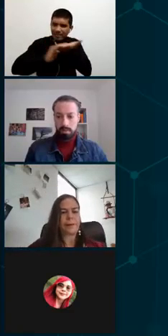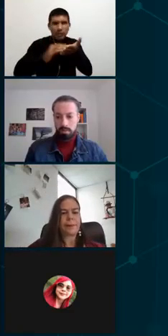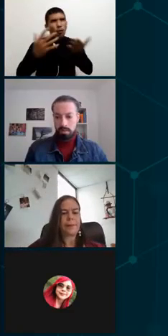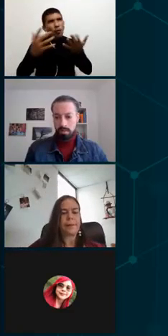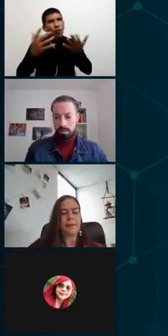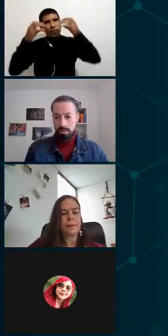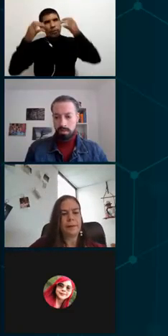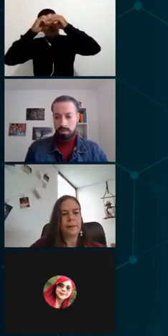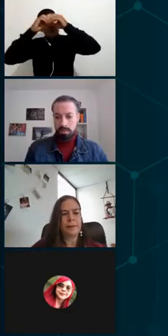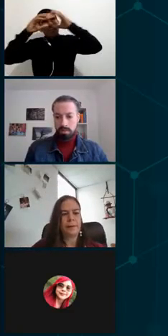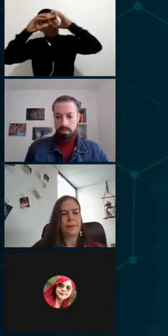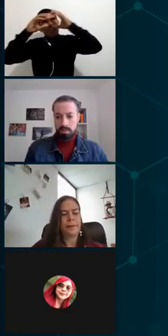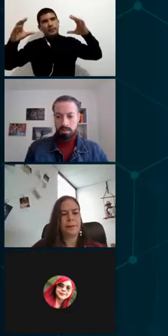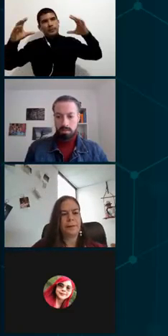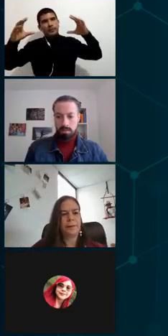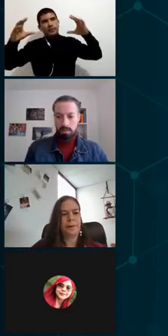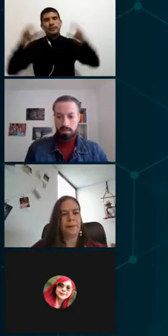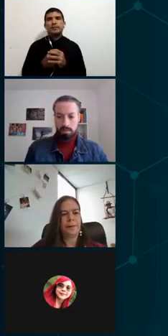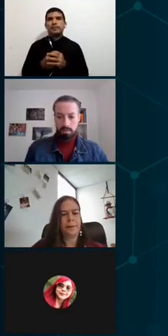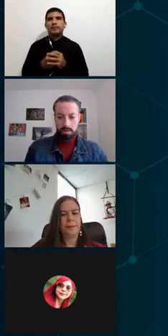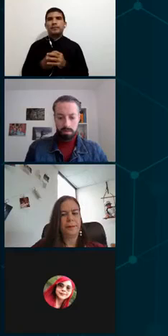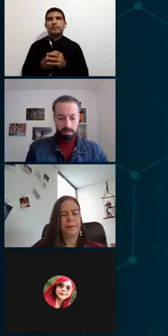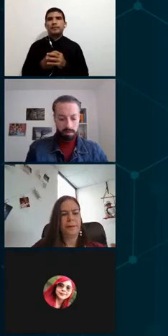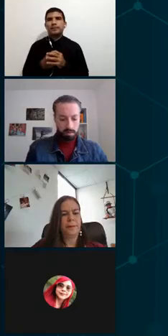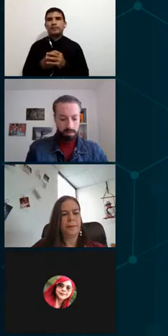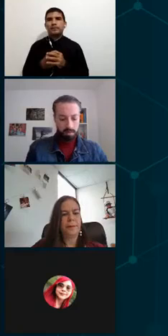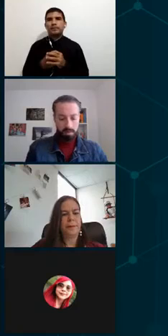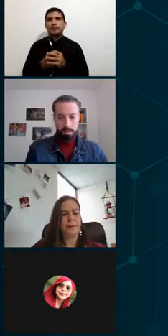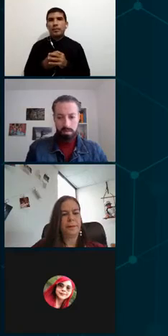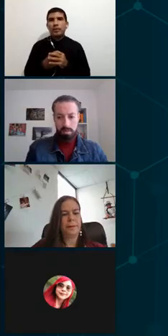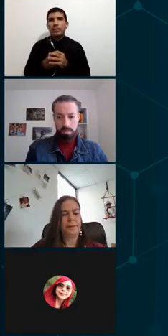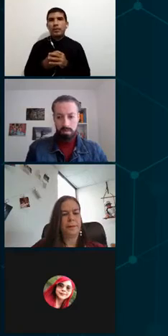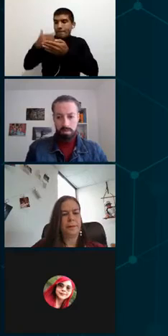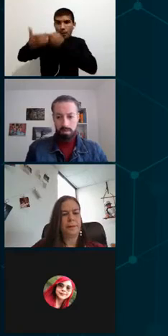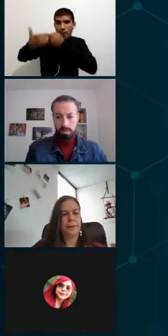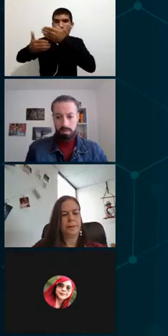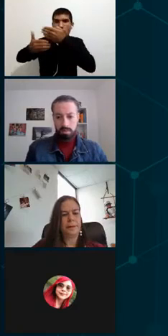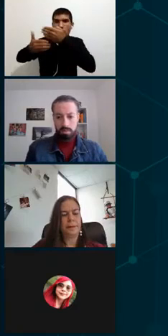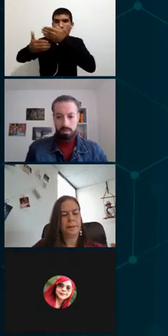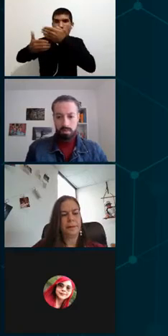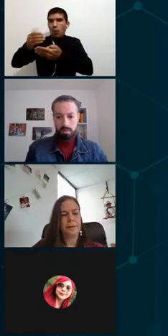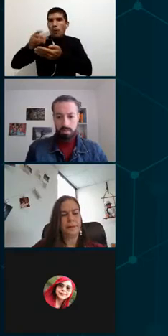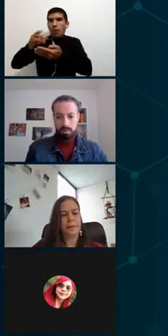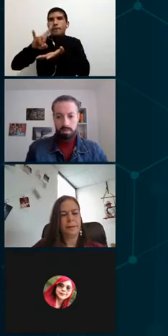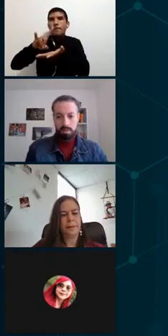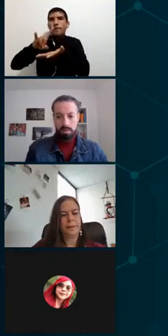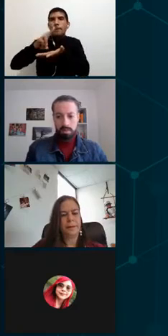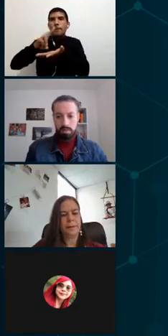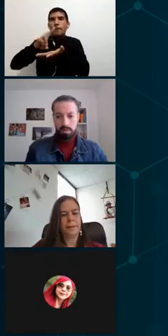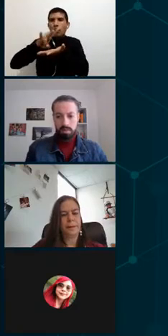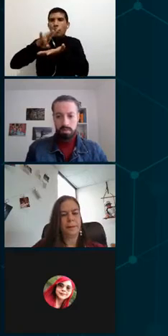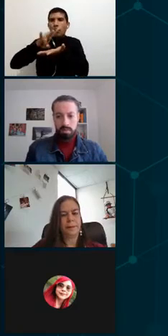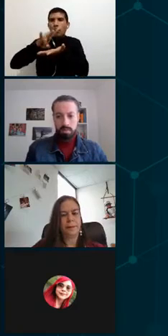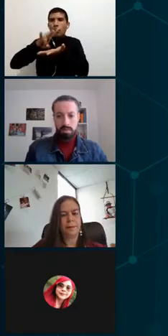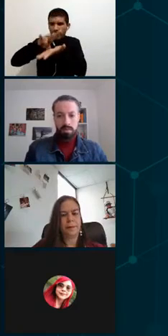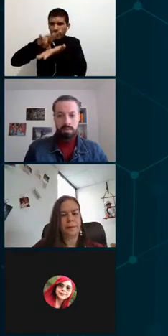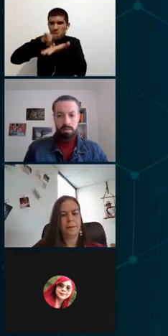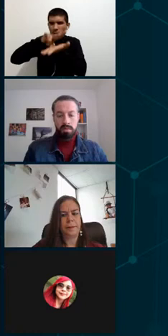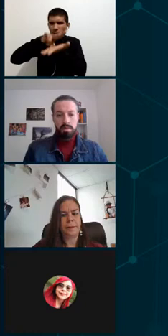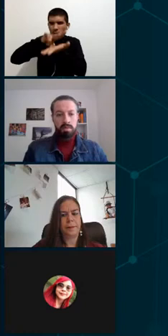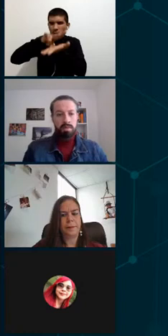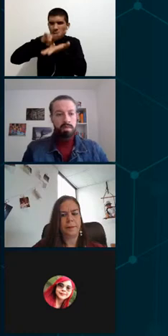viene apareciendo un modelo que ya lo voy a contar en el siguiente slide. Pero entonces, las bases, digamos, de este método